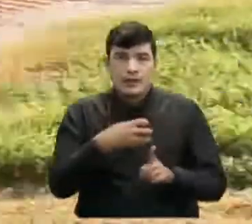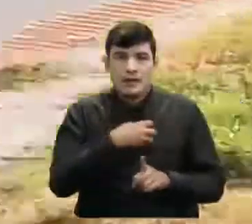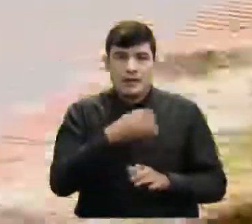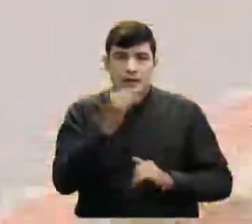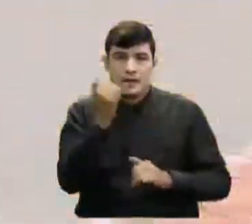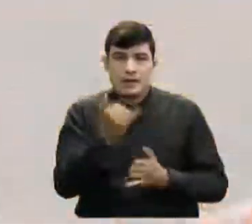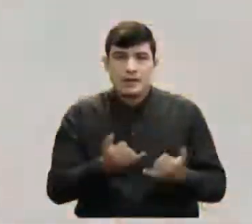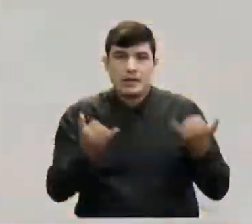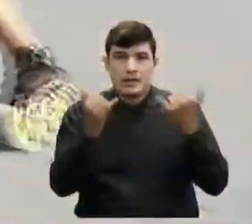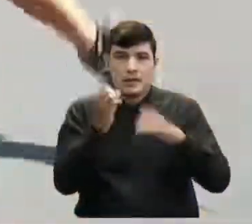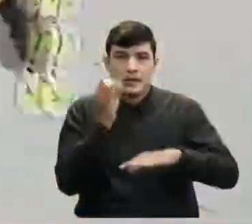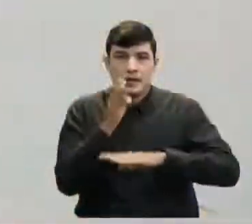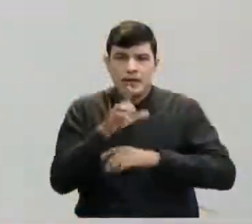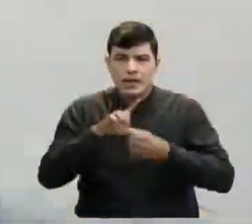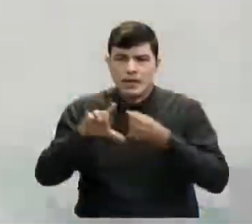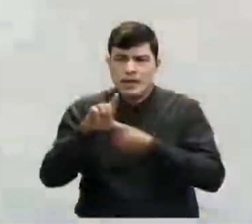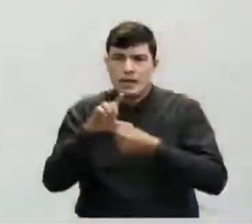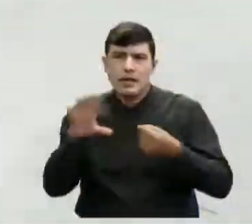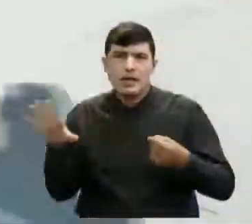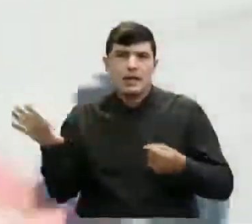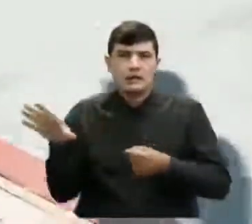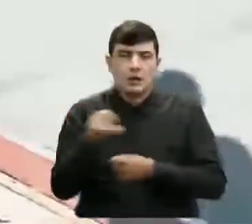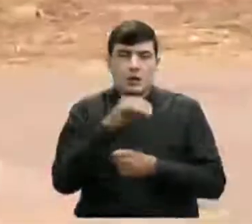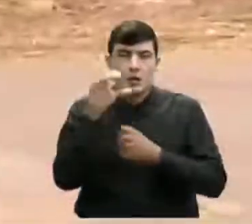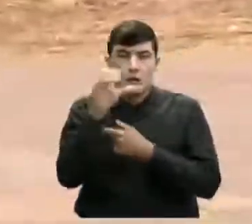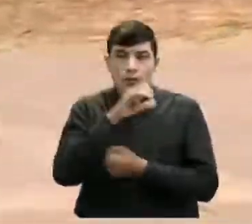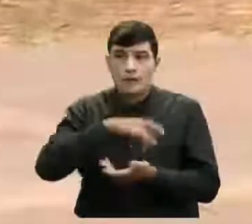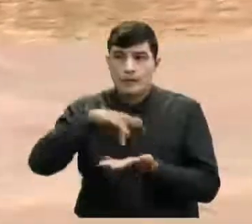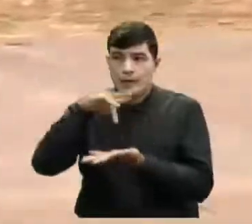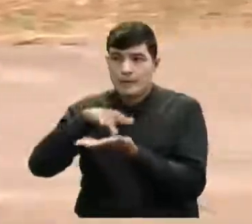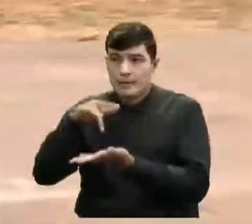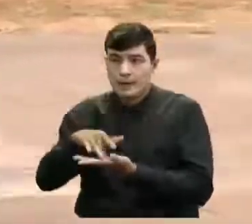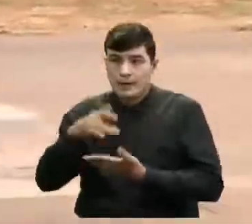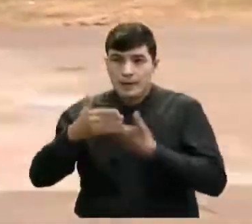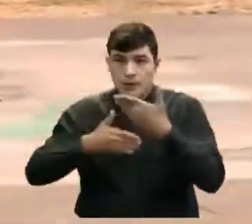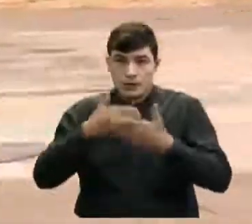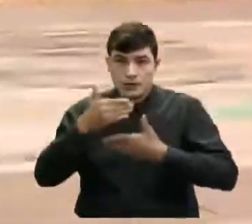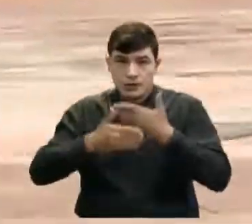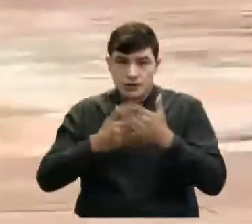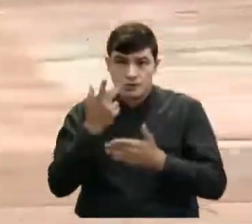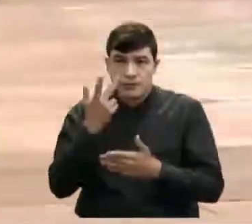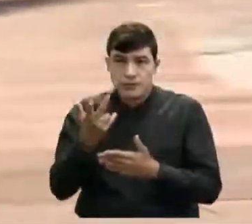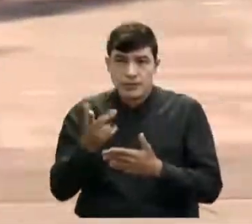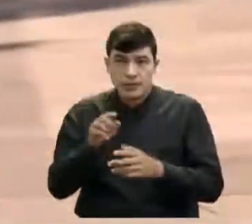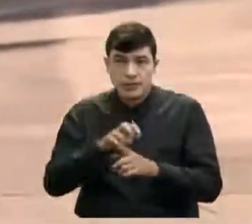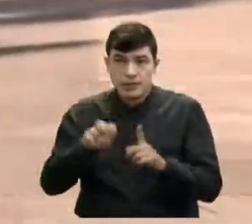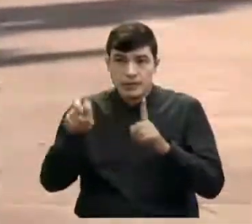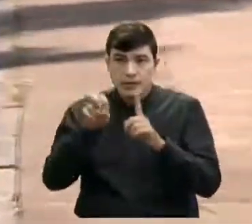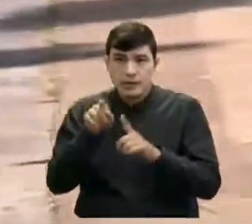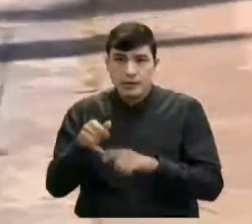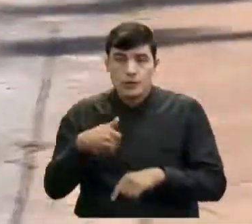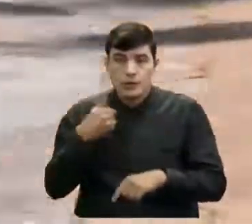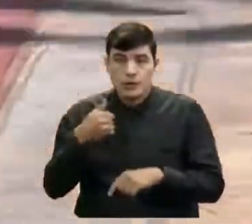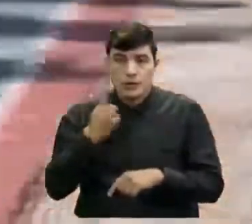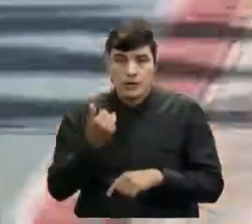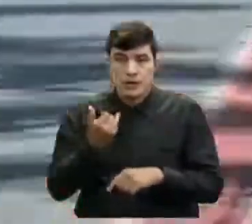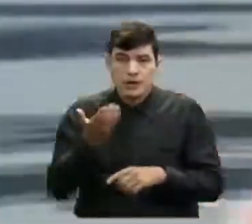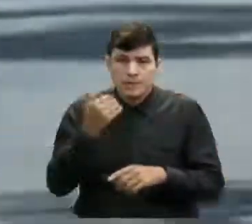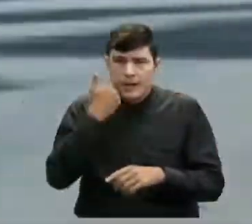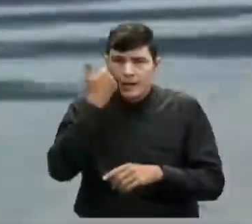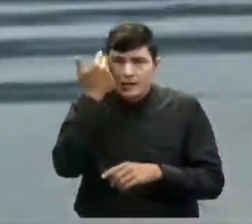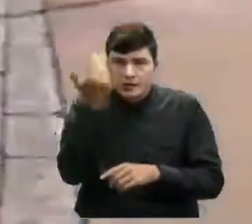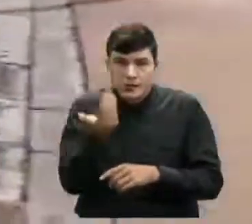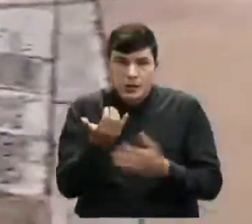las ligas de todo el país competirán simultáneamente en sus propias sedes en las categorías prejuvenil juvenil y mayores